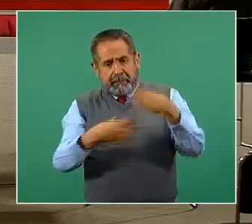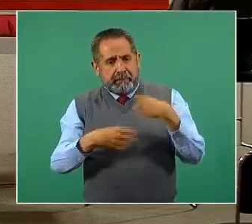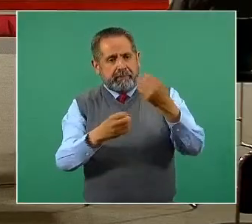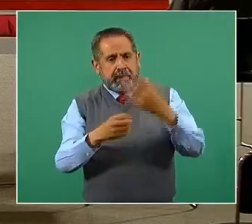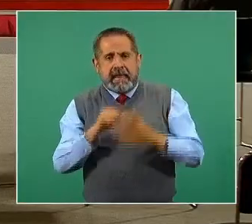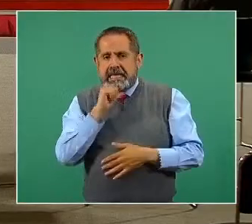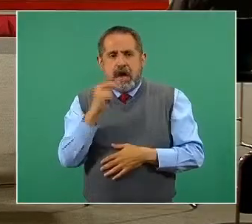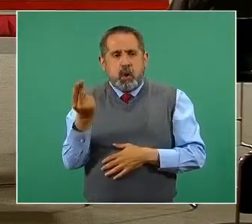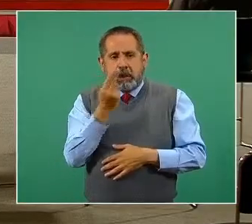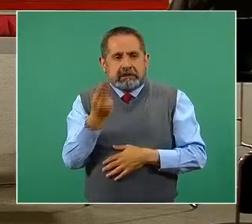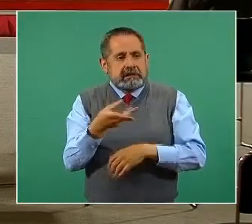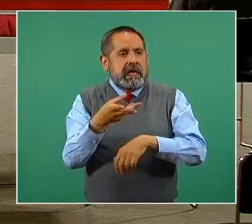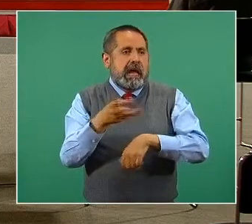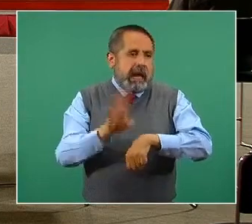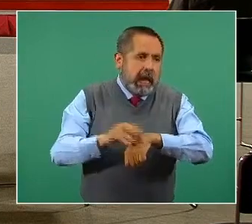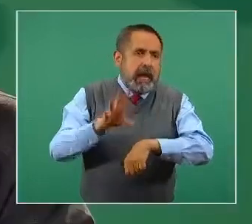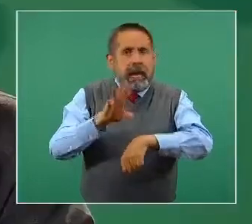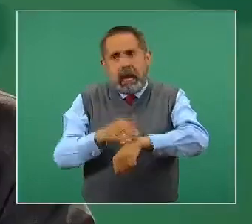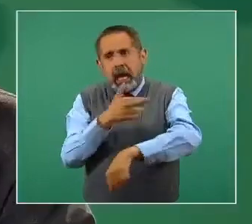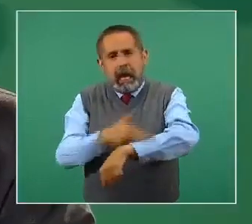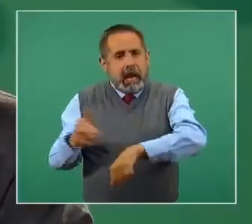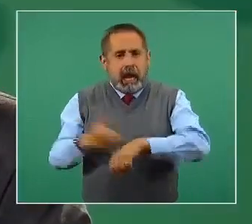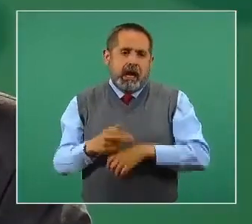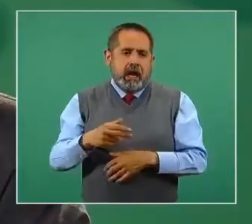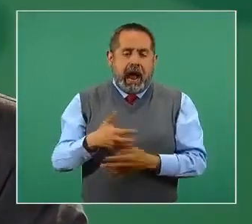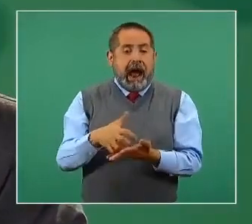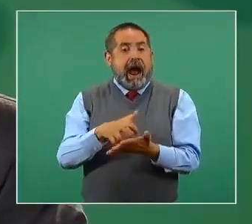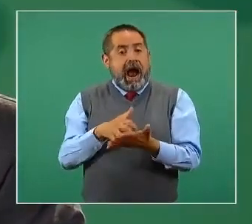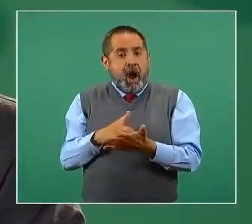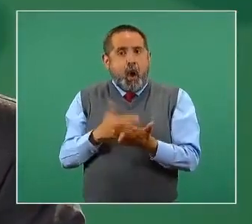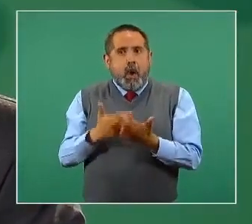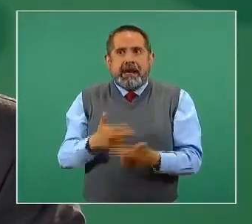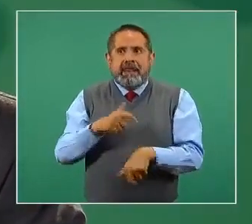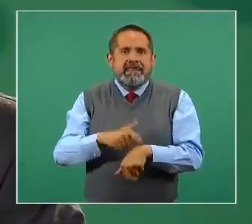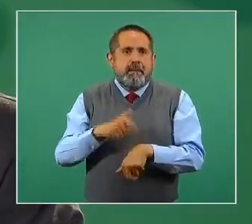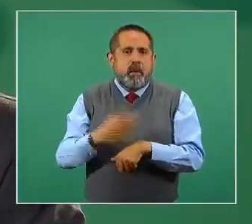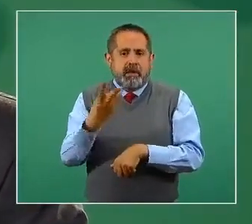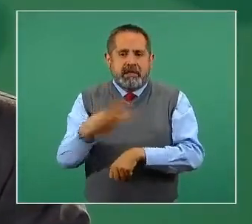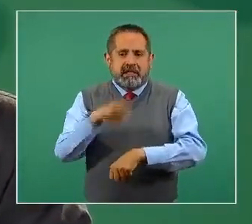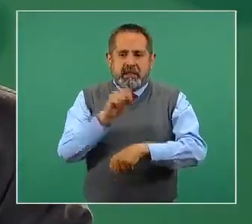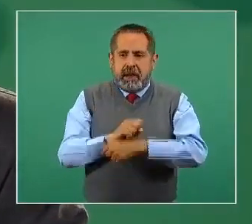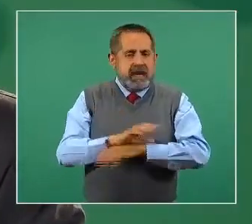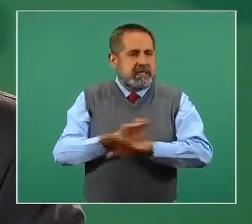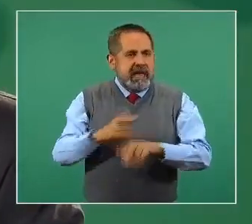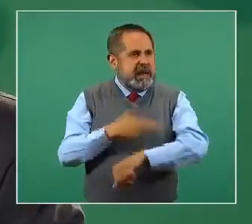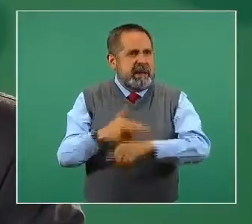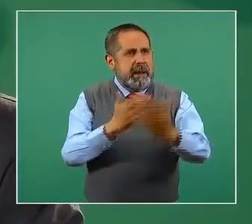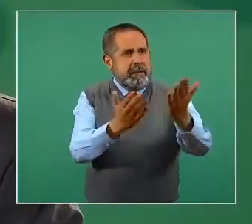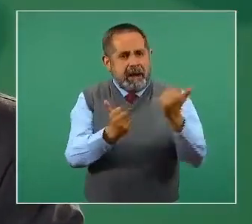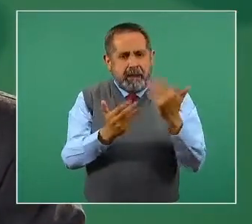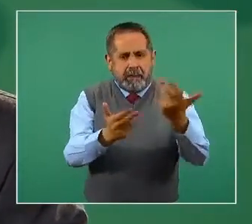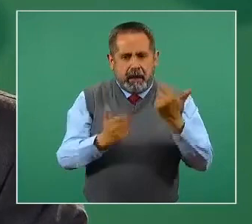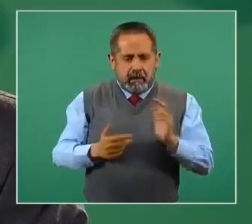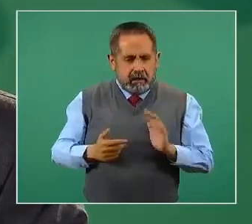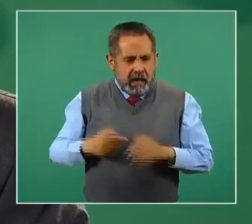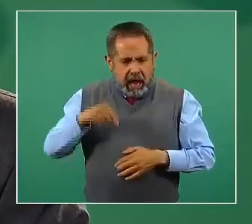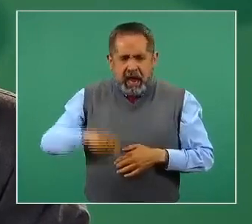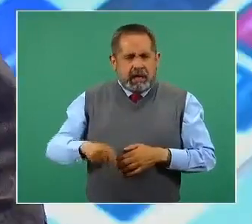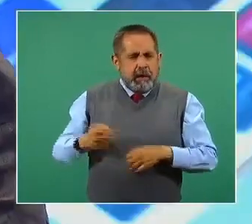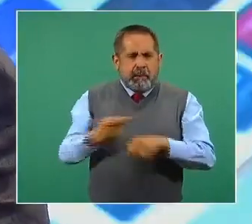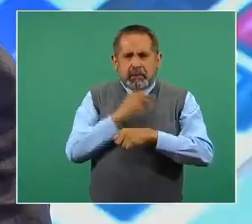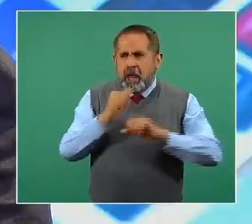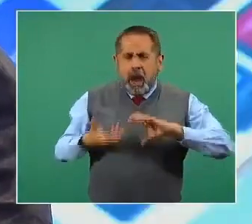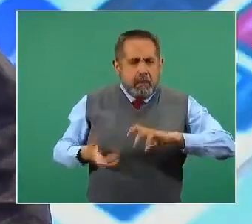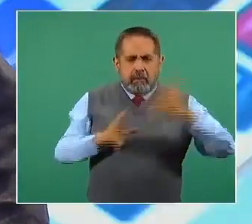eso, ganamos 3 semanas de un trámite que era un poquito lento. Nosotros no lo sufrimos, insisto, gracias a